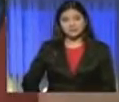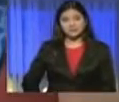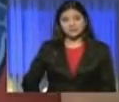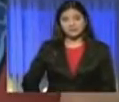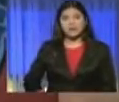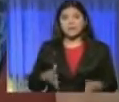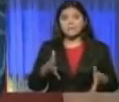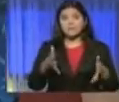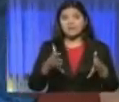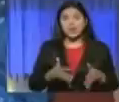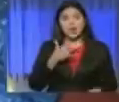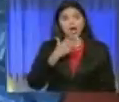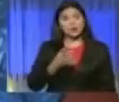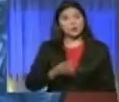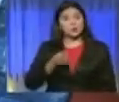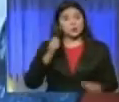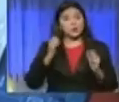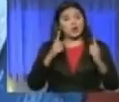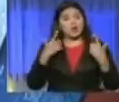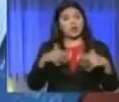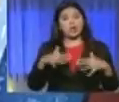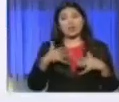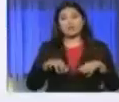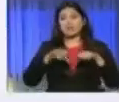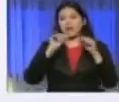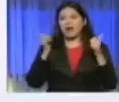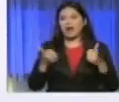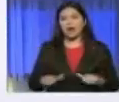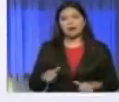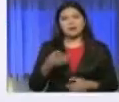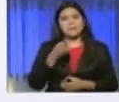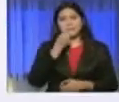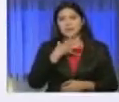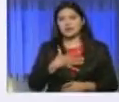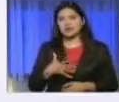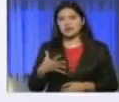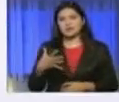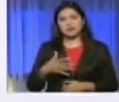una obra pictórica, una obra de arte, ¿verdad?